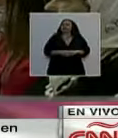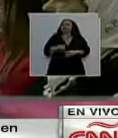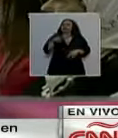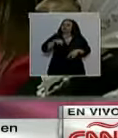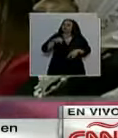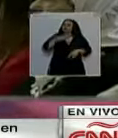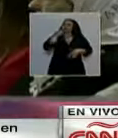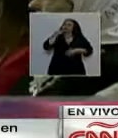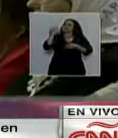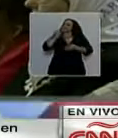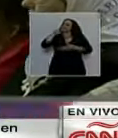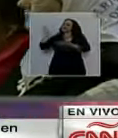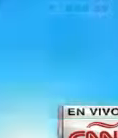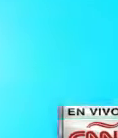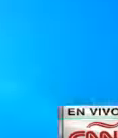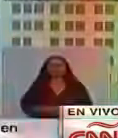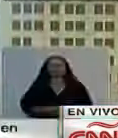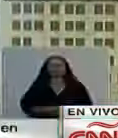qué. Dados.